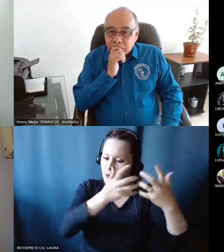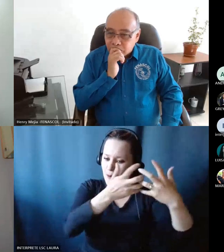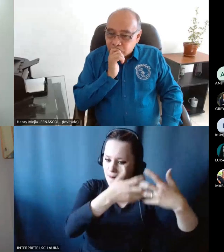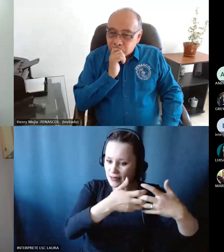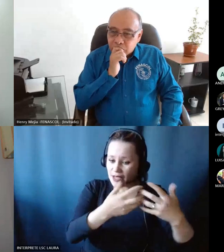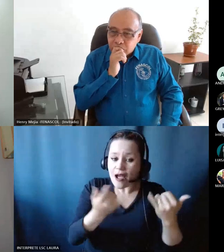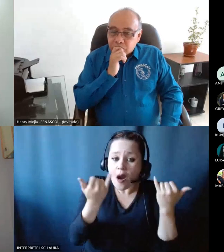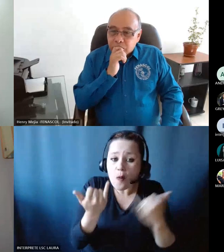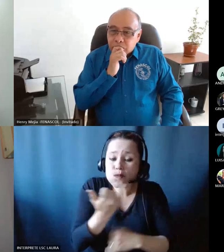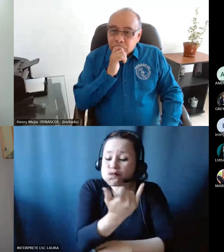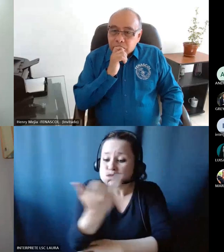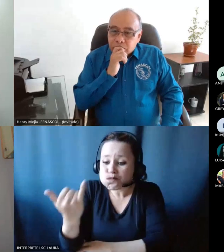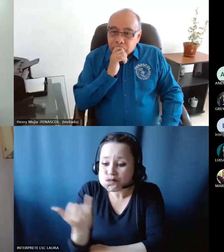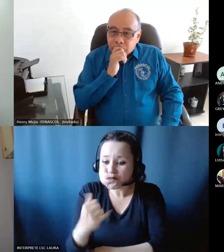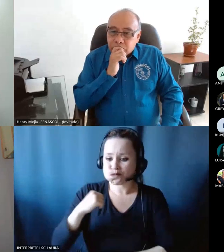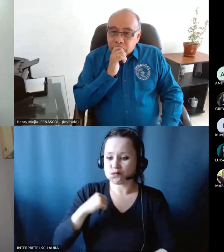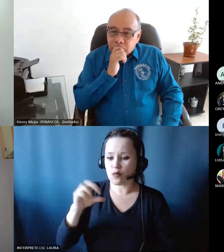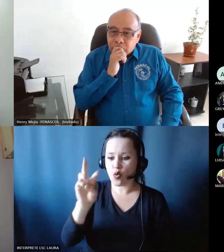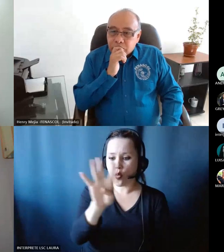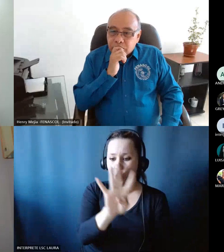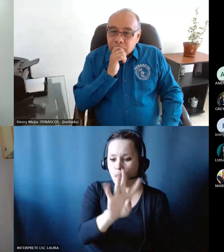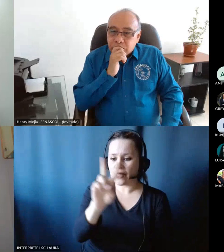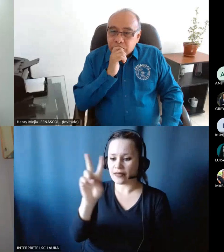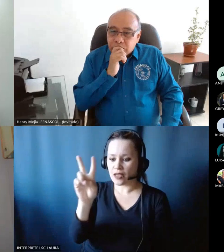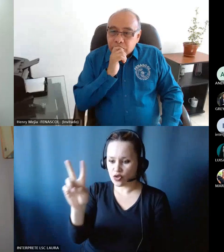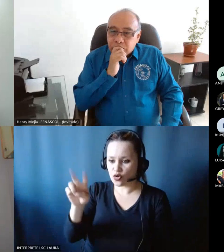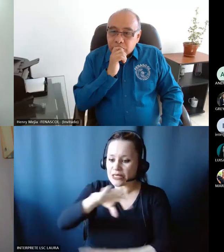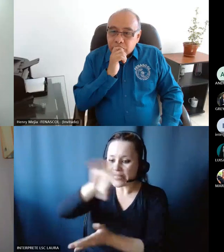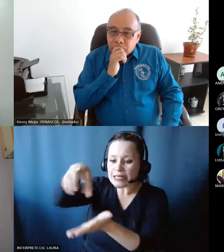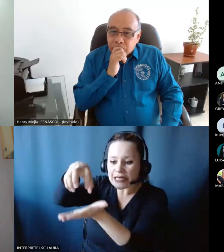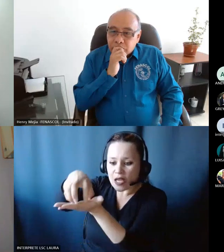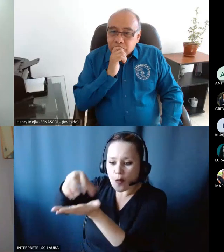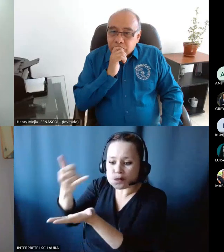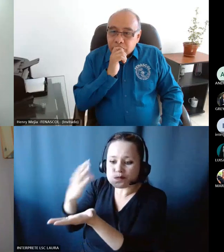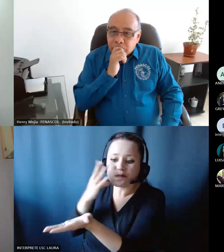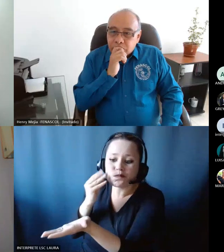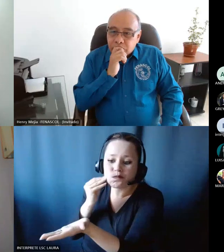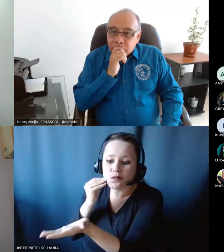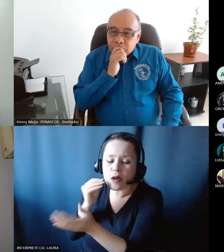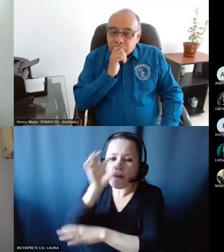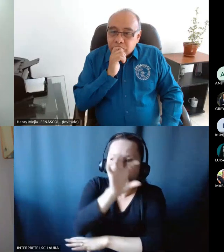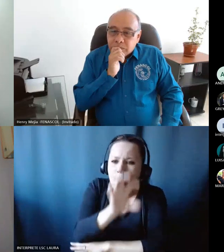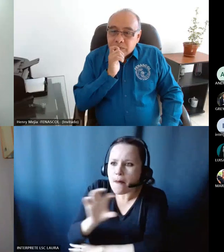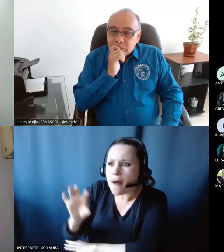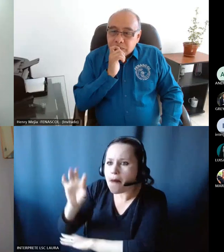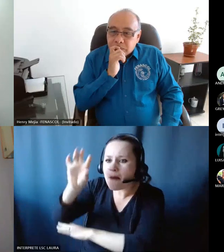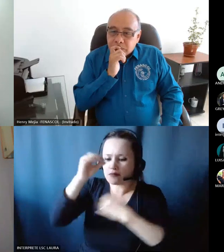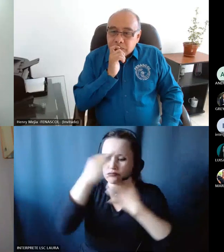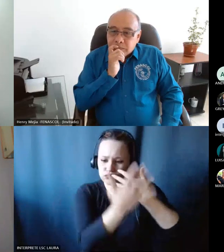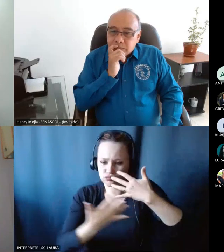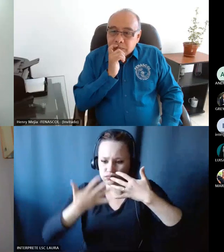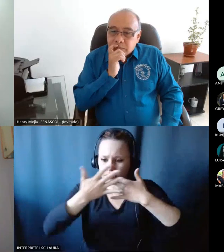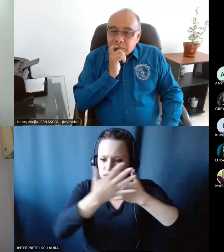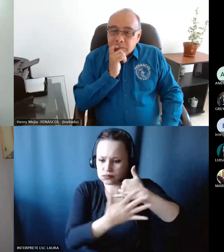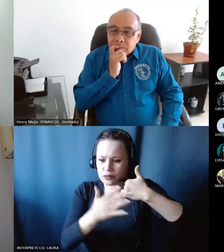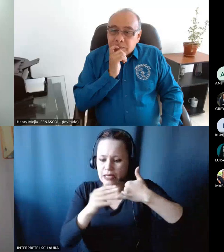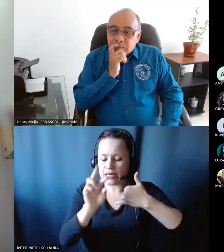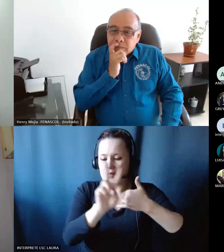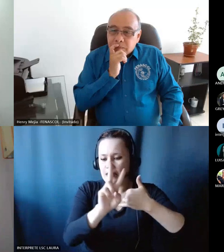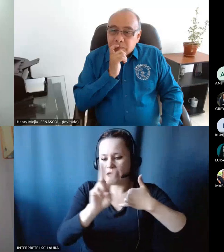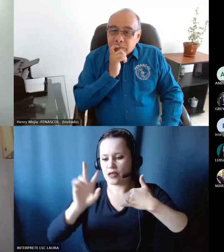tenemos 42 centros de experiencia en 31 ciudades del país pero esto no lo logramos solos es imposible logar Los sordos